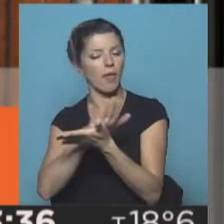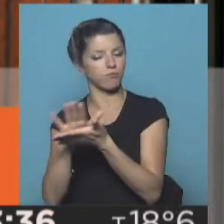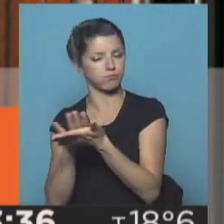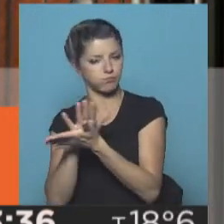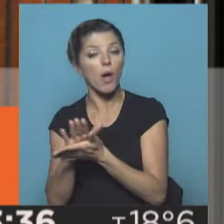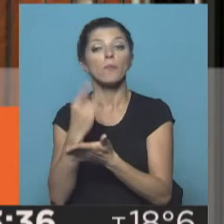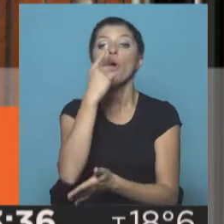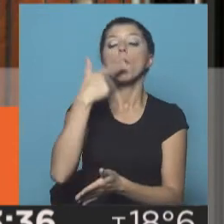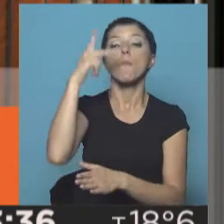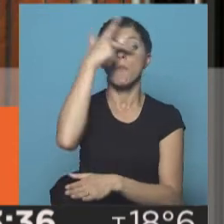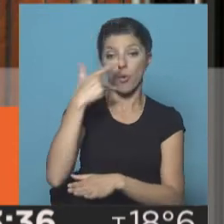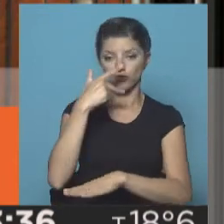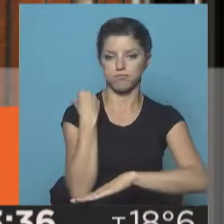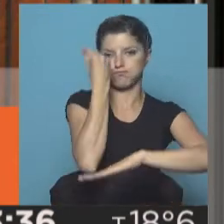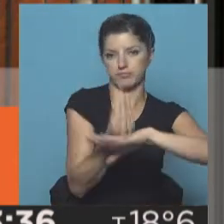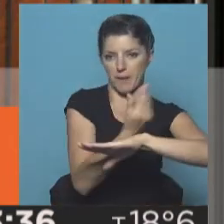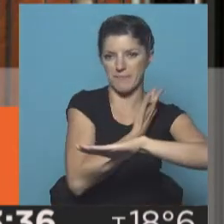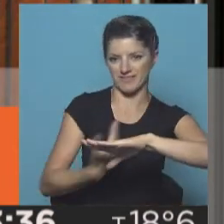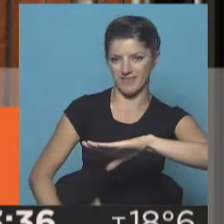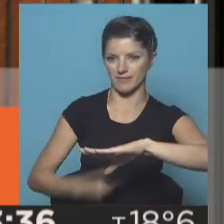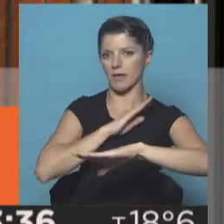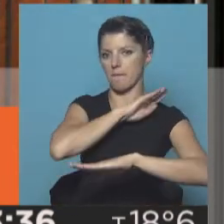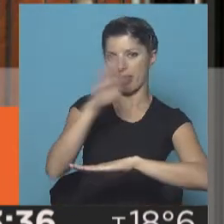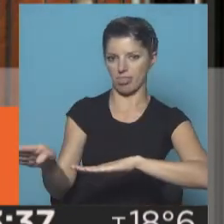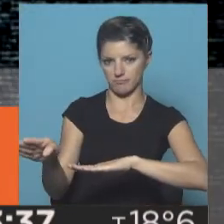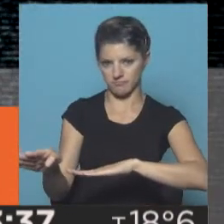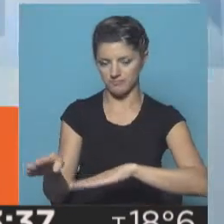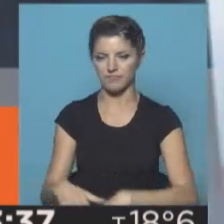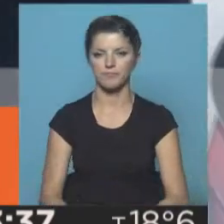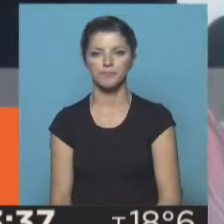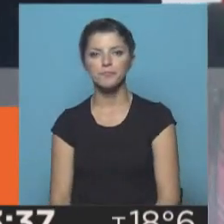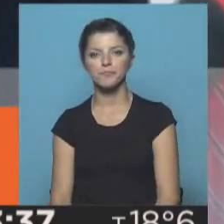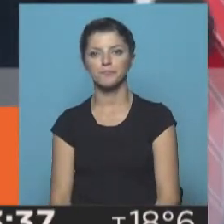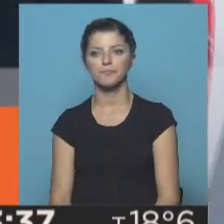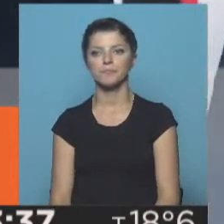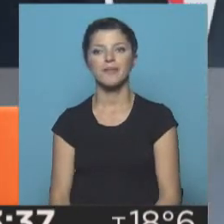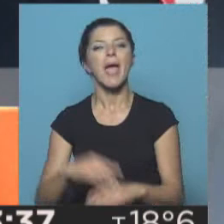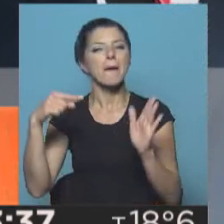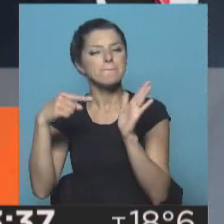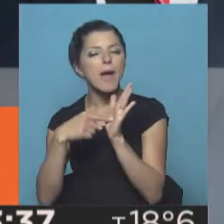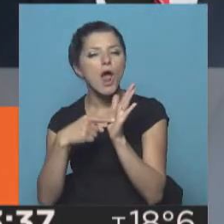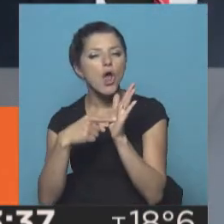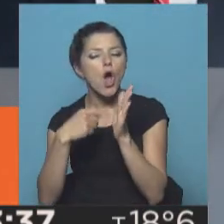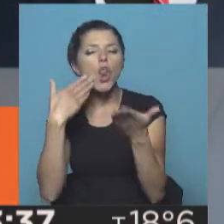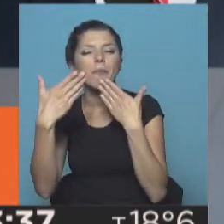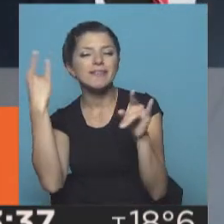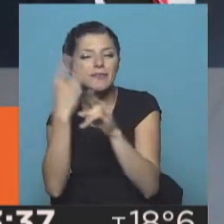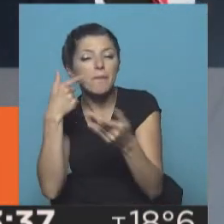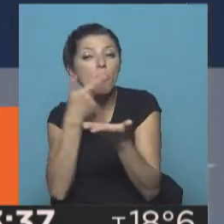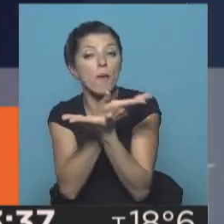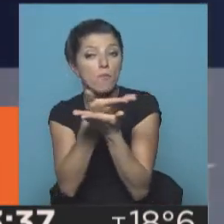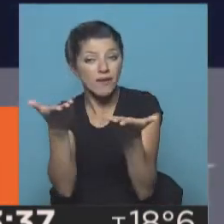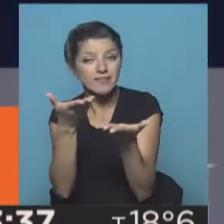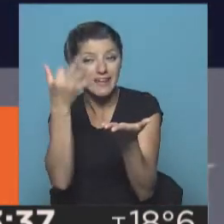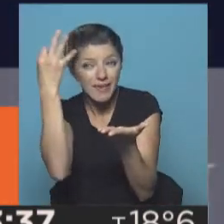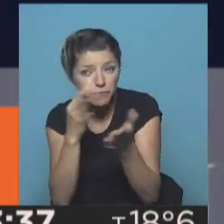Casa Blanca dejando a Al Gore puertas afuera. Pero no siempre los debates demostraron ser tan infalibles y